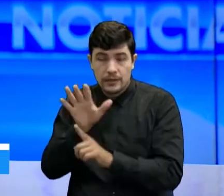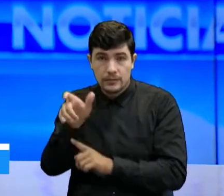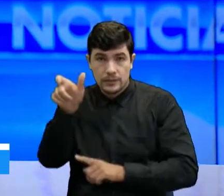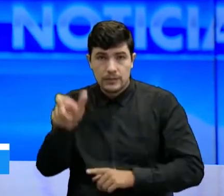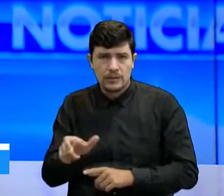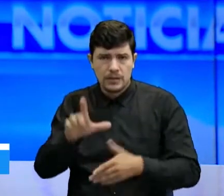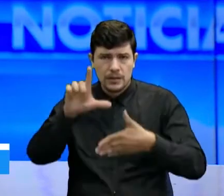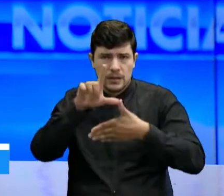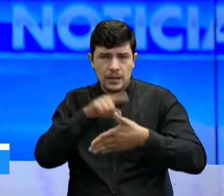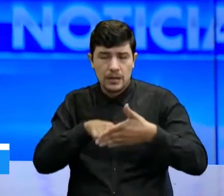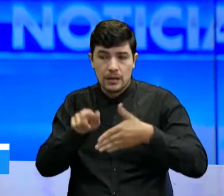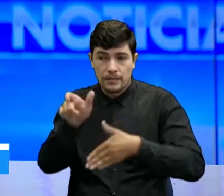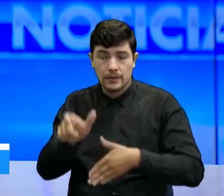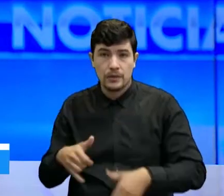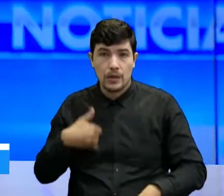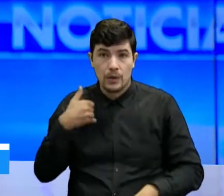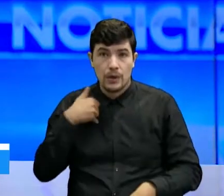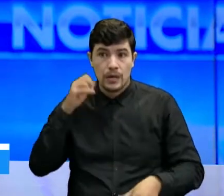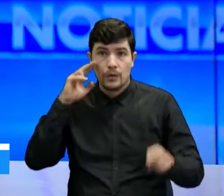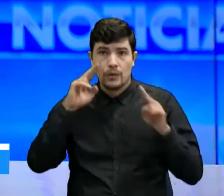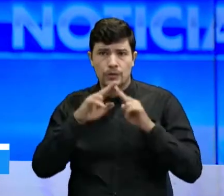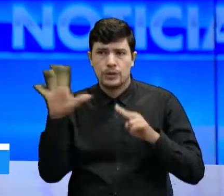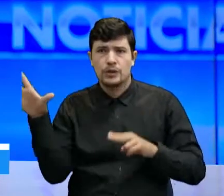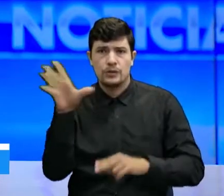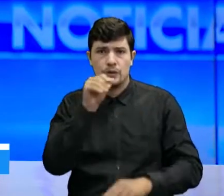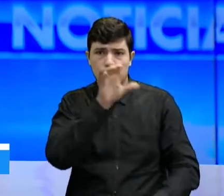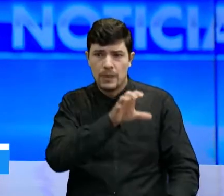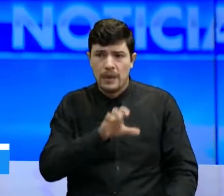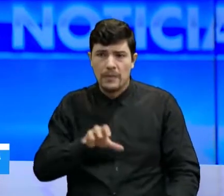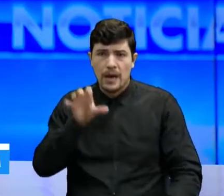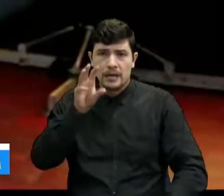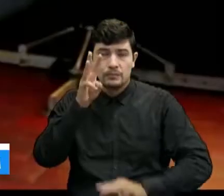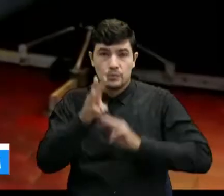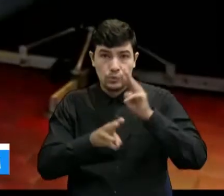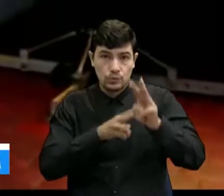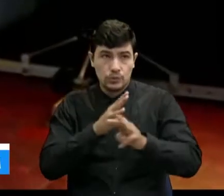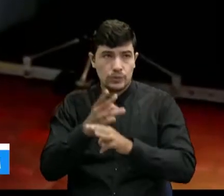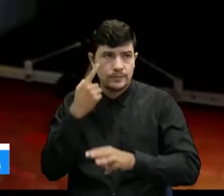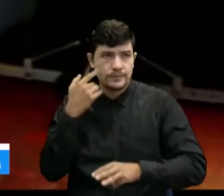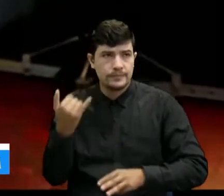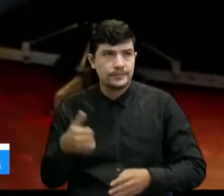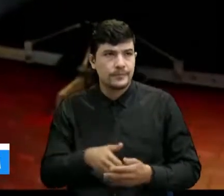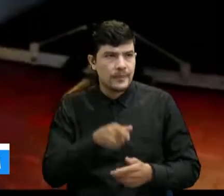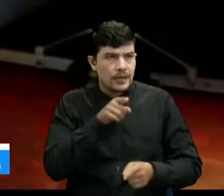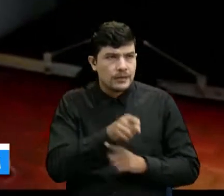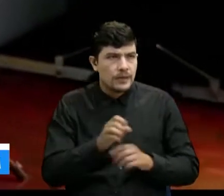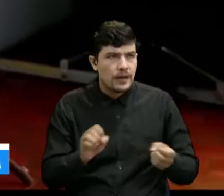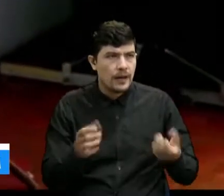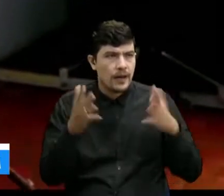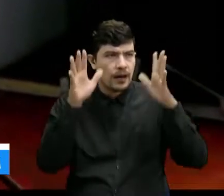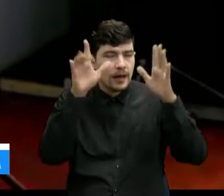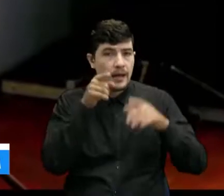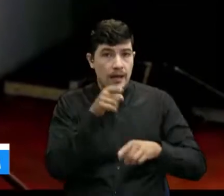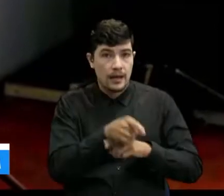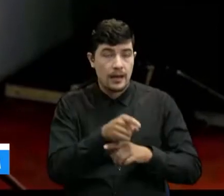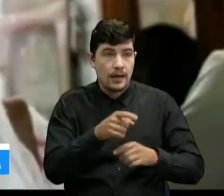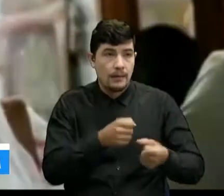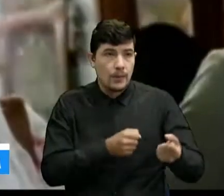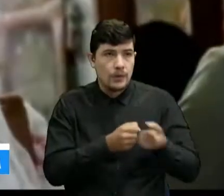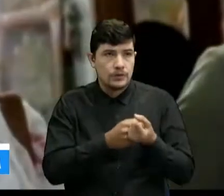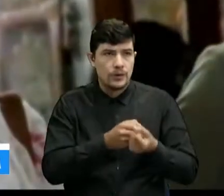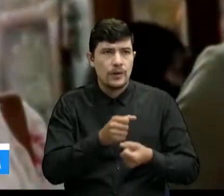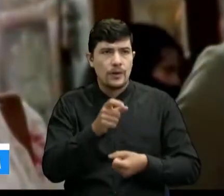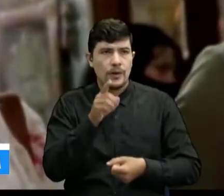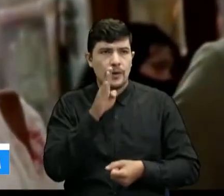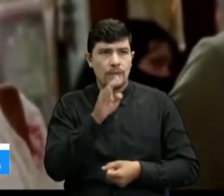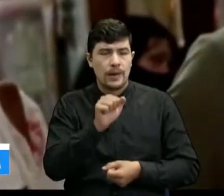el latinoamericano más joven en recorrer todos los países del mundo. En un evento liderado por Pro Barichara, el alcalde